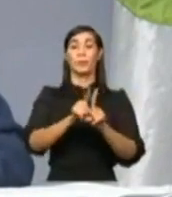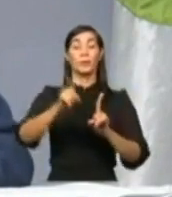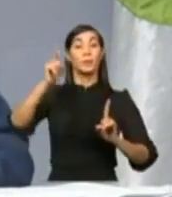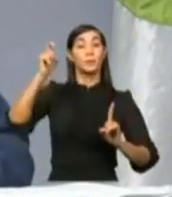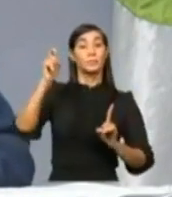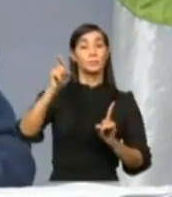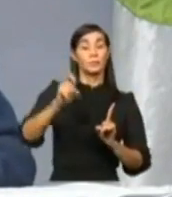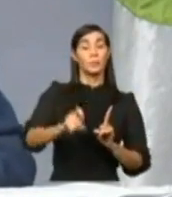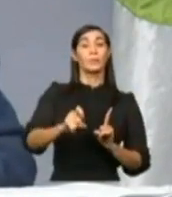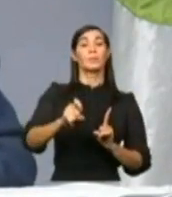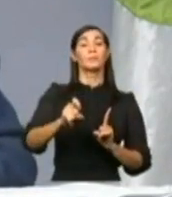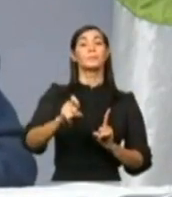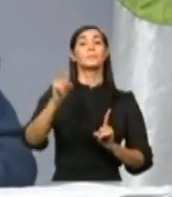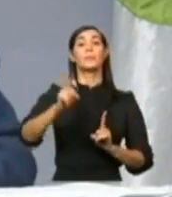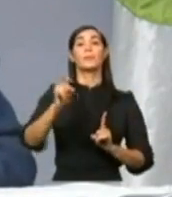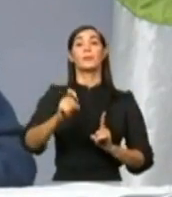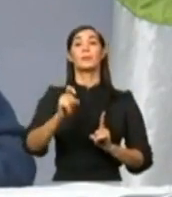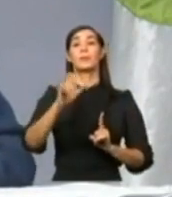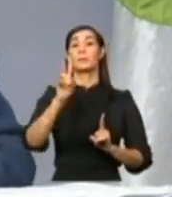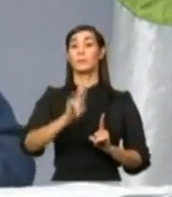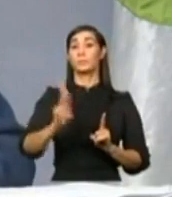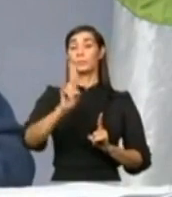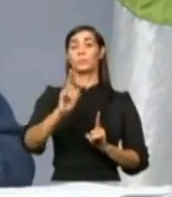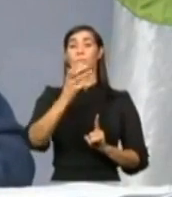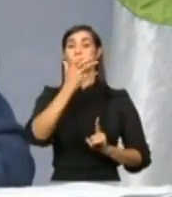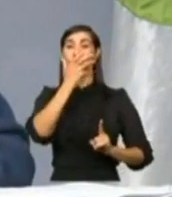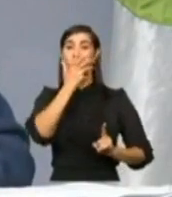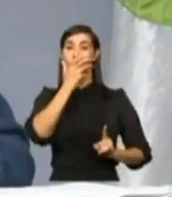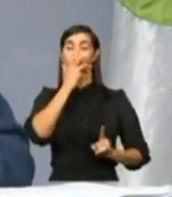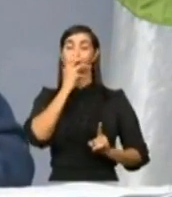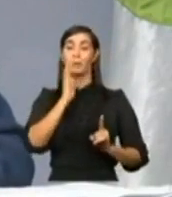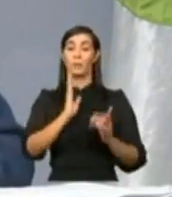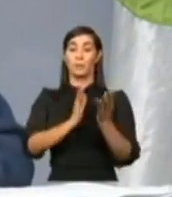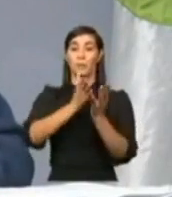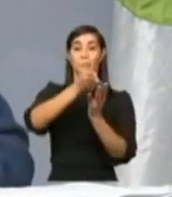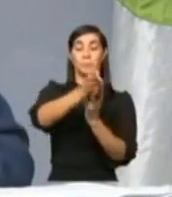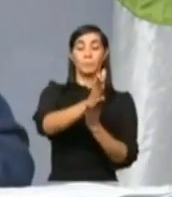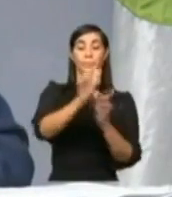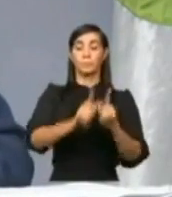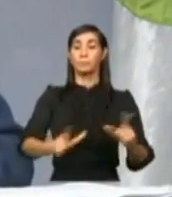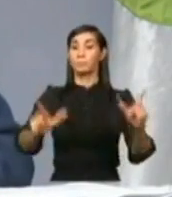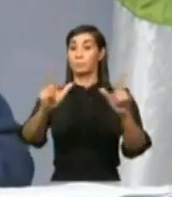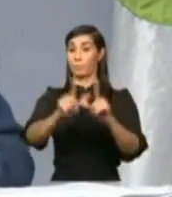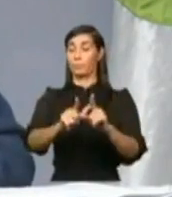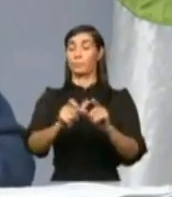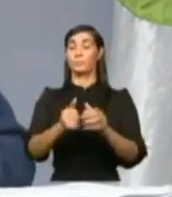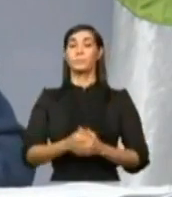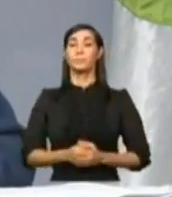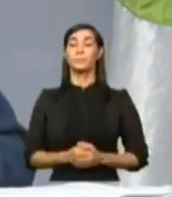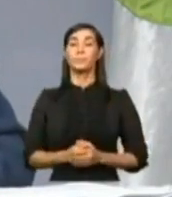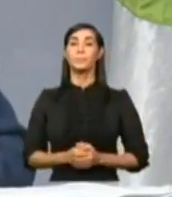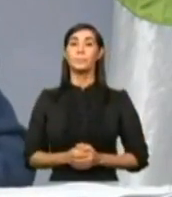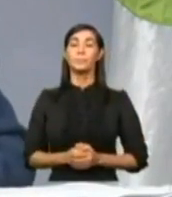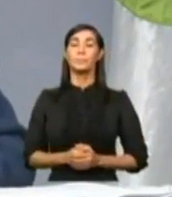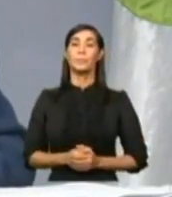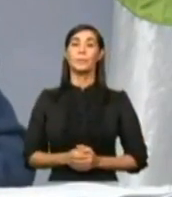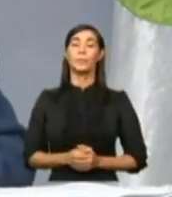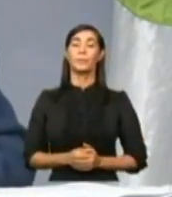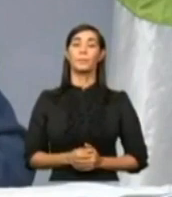exigir las mascarillas para el ingreso a estos establecimientos.